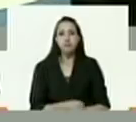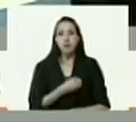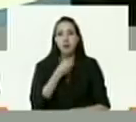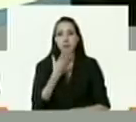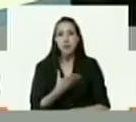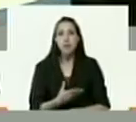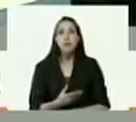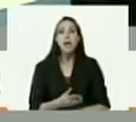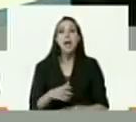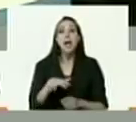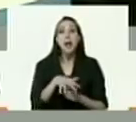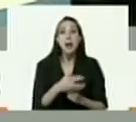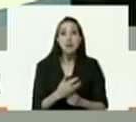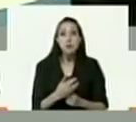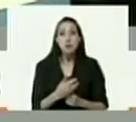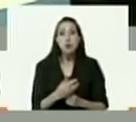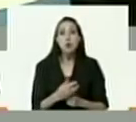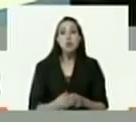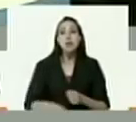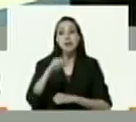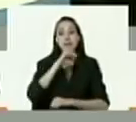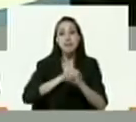controlar la situación sin enfrentamiento.